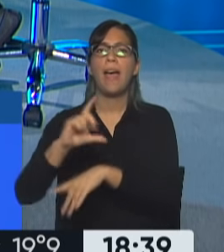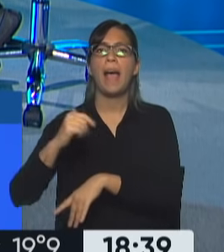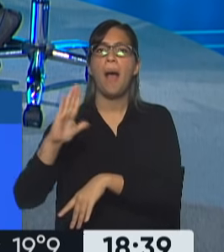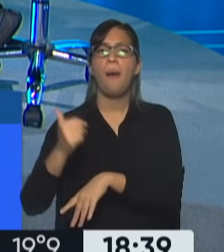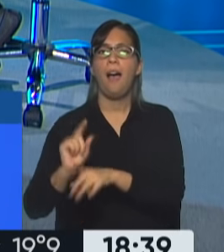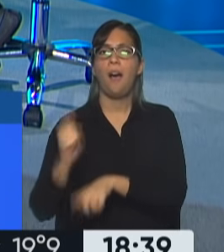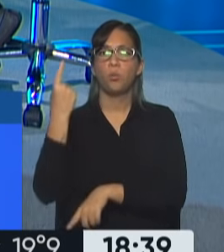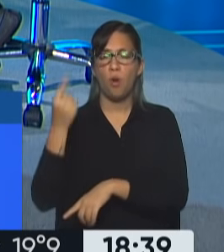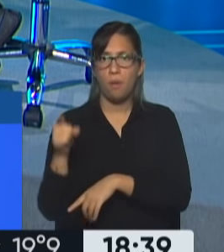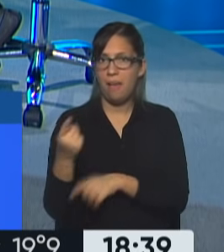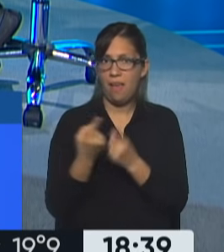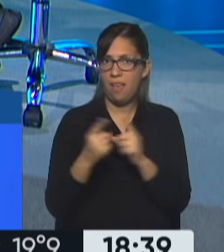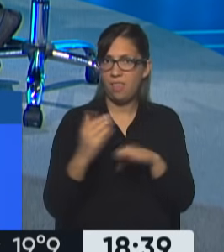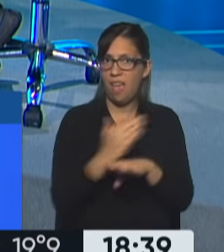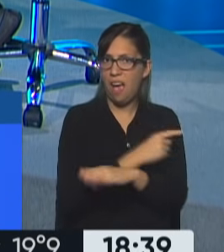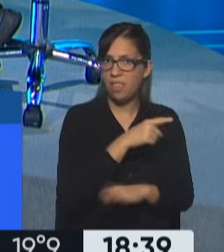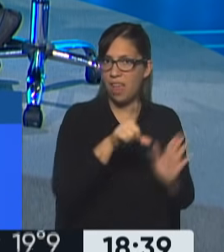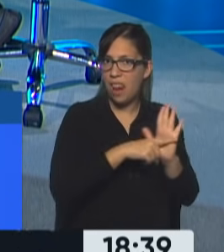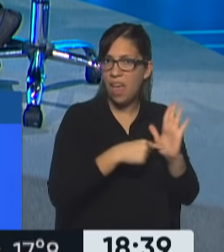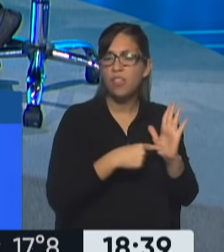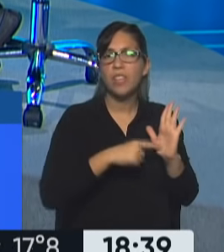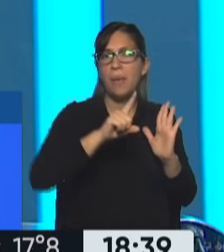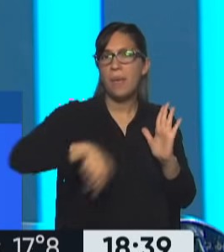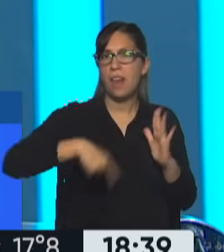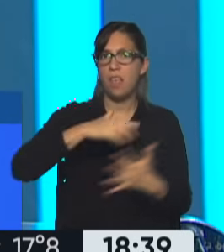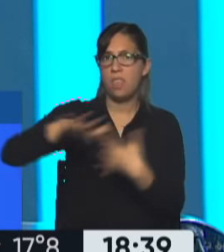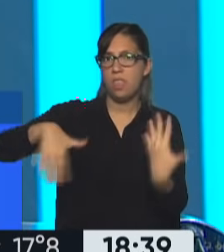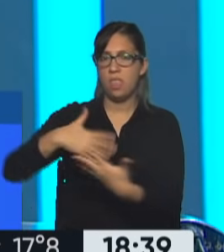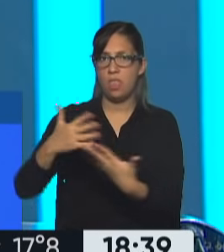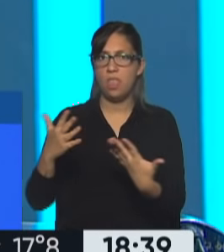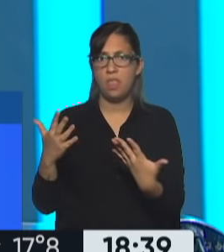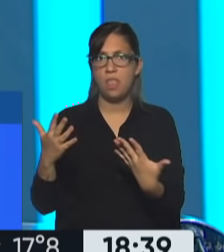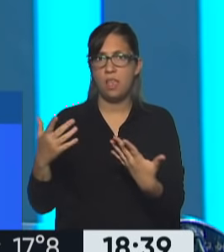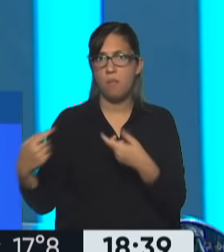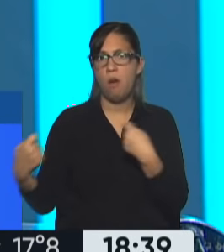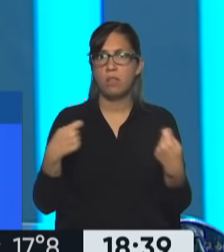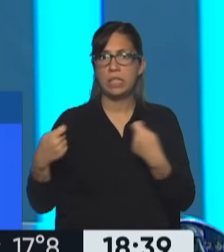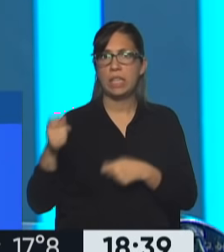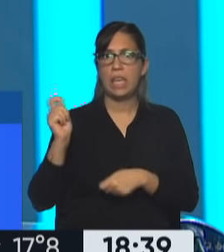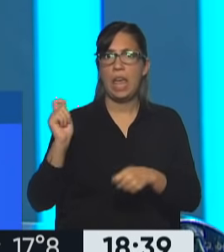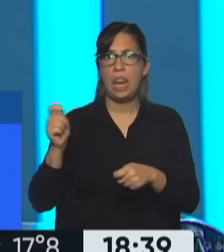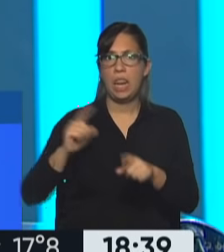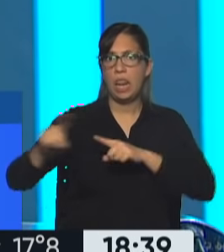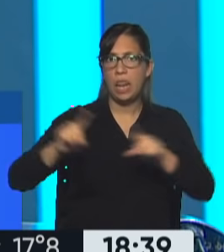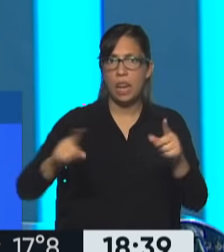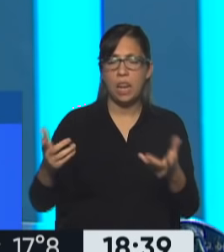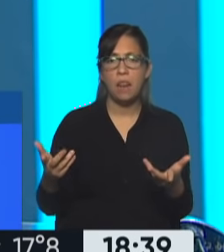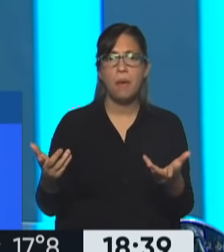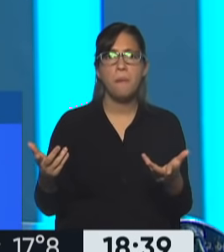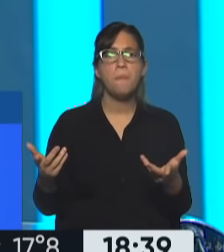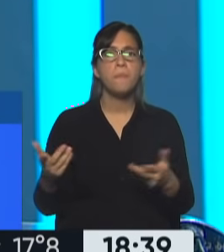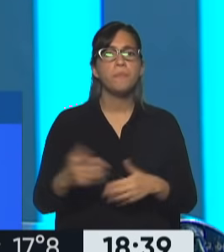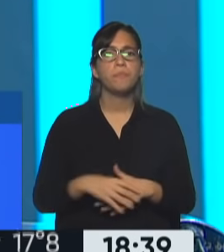Exactamente. Entonces también ahí hay un tironeo importante y los mismos criterios, ¿no? de la coparticipación, que si se tiene que hacer